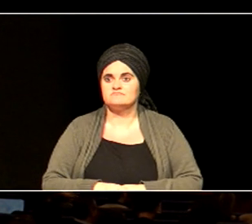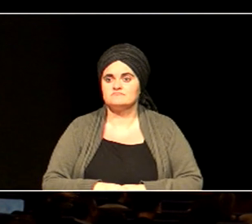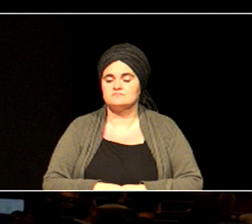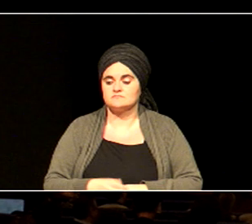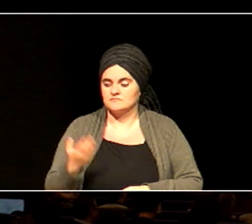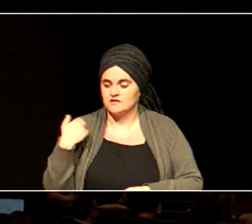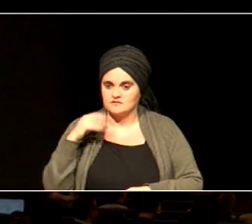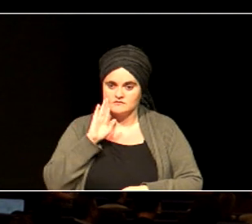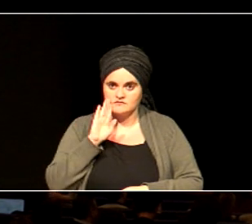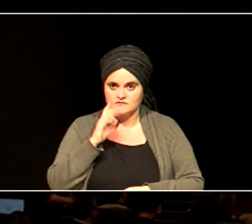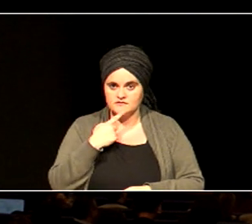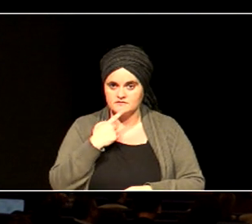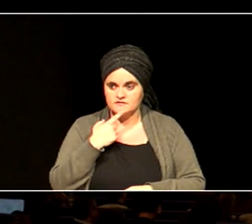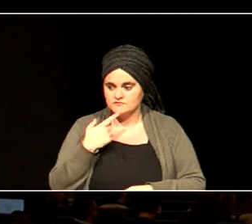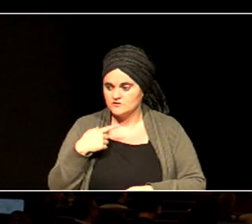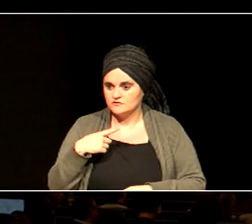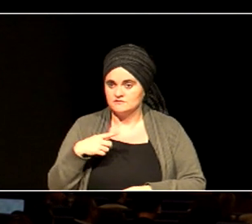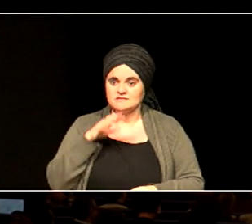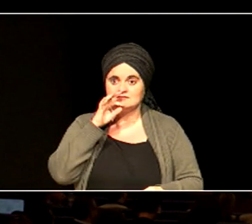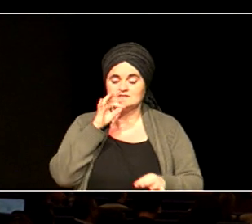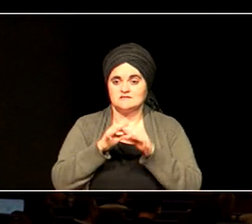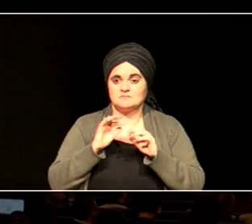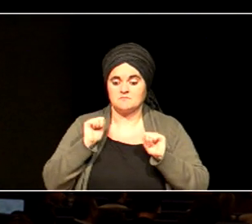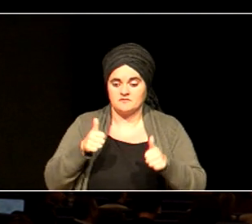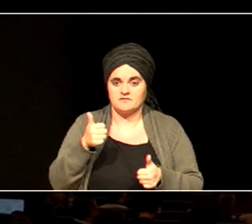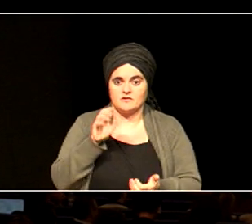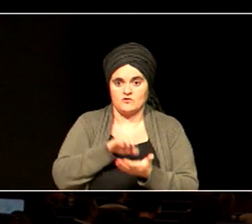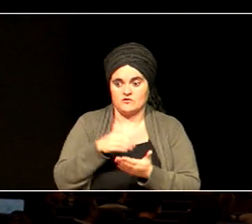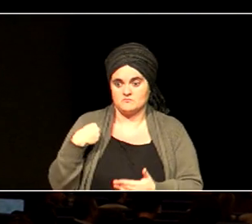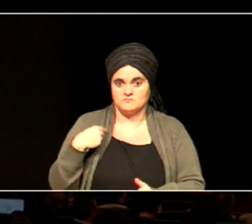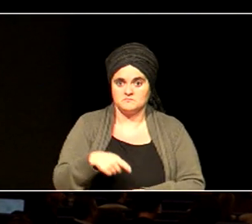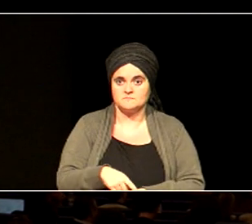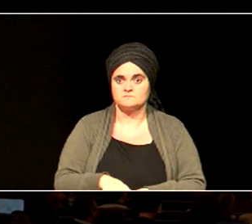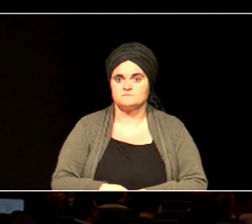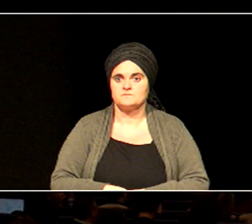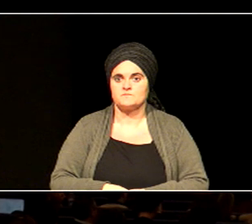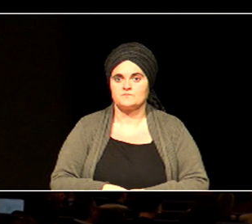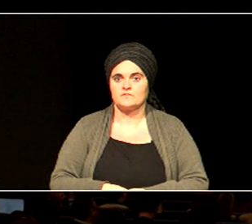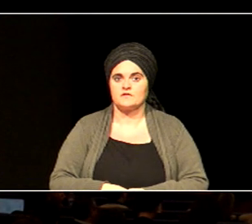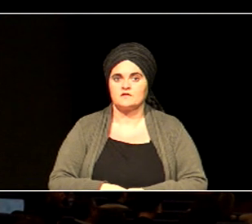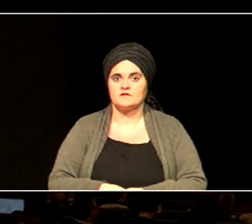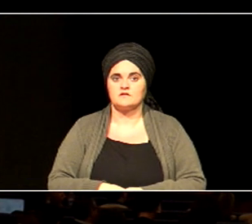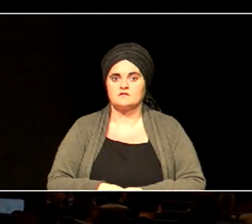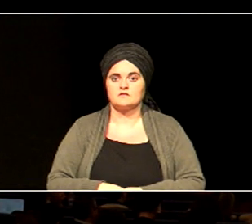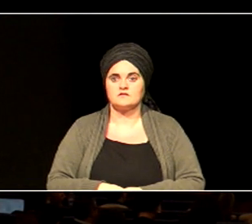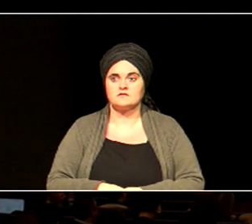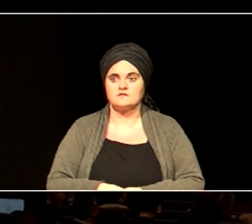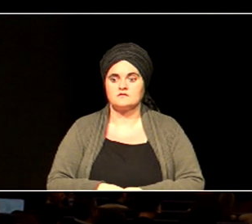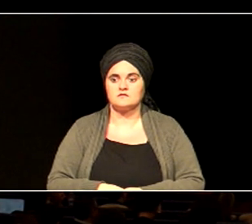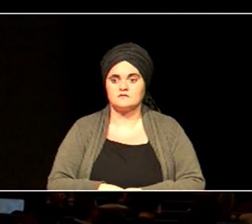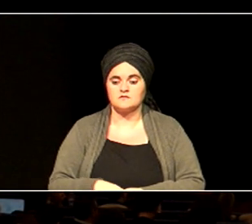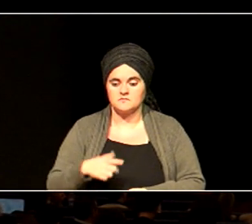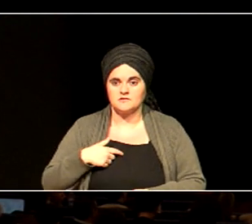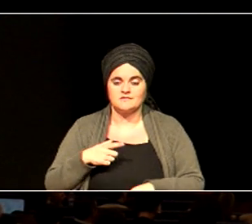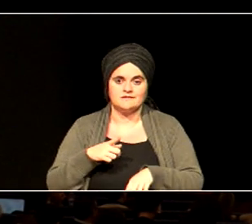duan bezala, Ireian hasi nintzen eskola honetan, baina, bizi esan duan epe motz